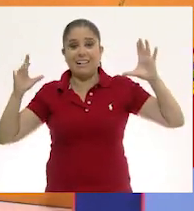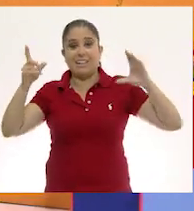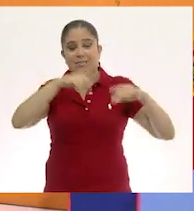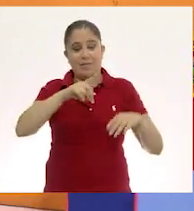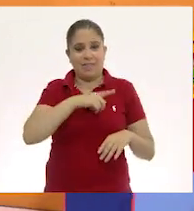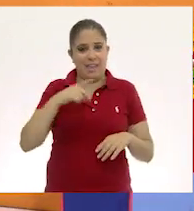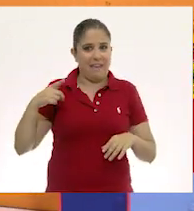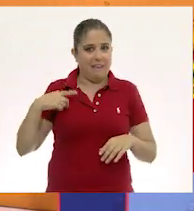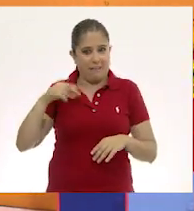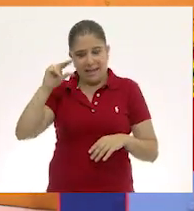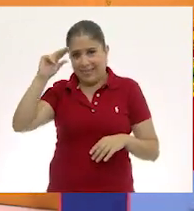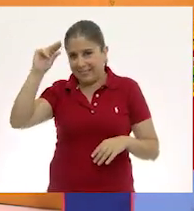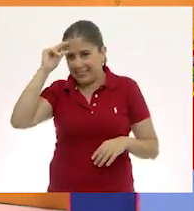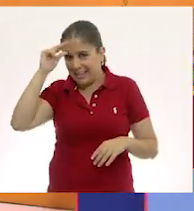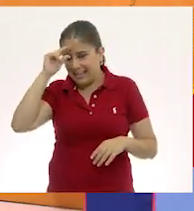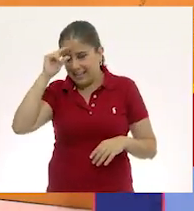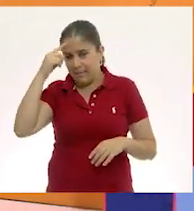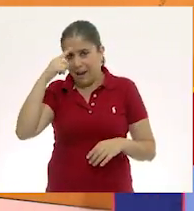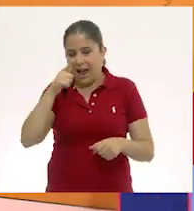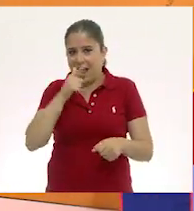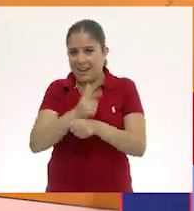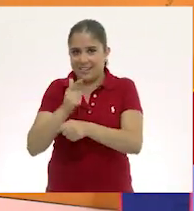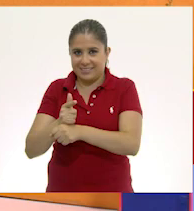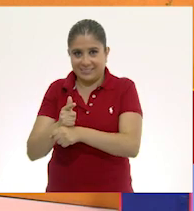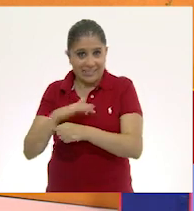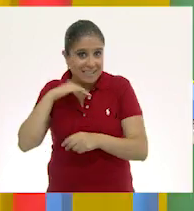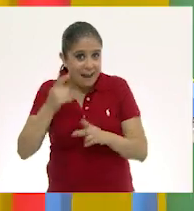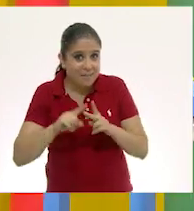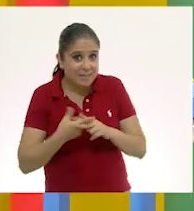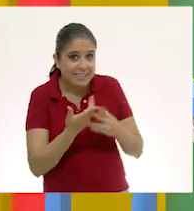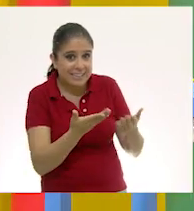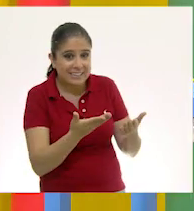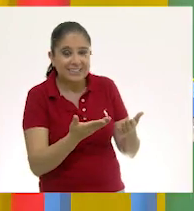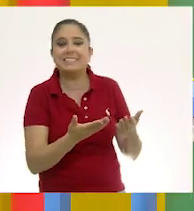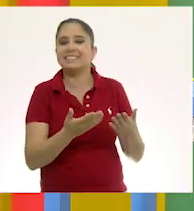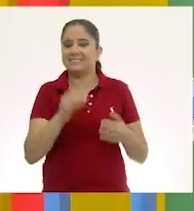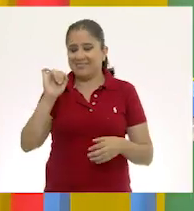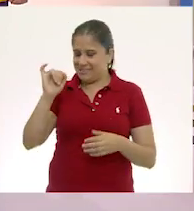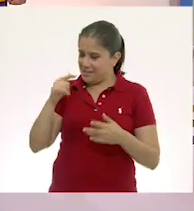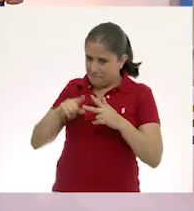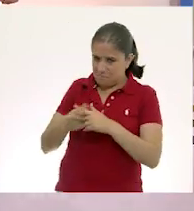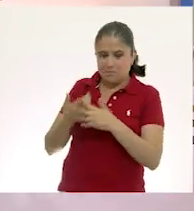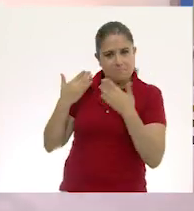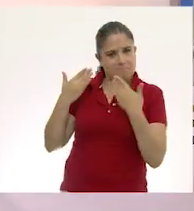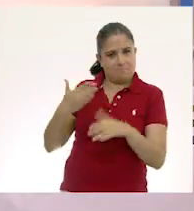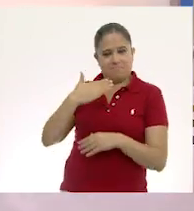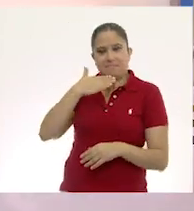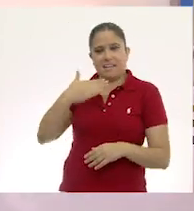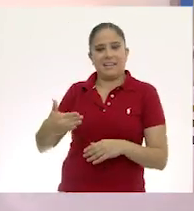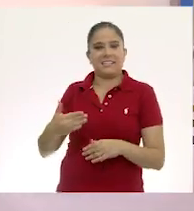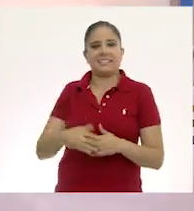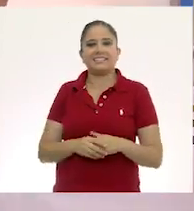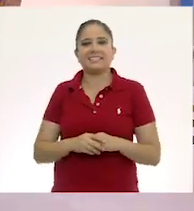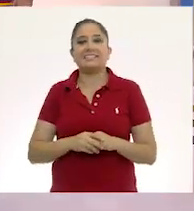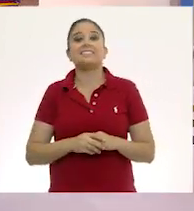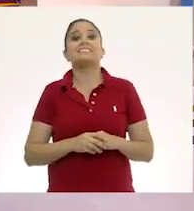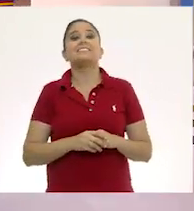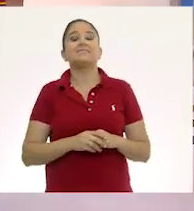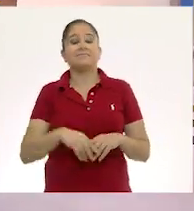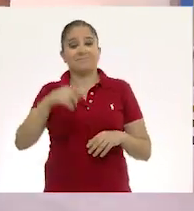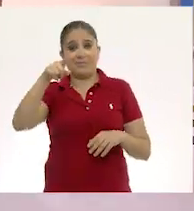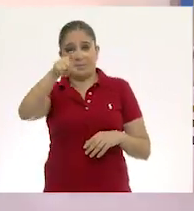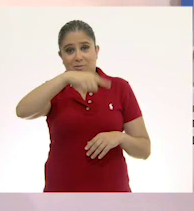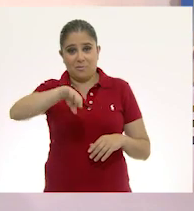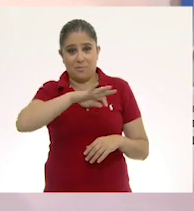muy inteligentes para descubrir. ¿Empezamos? Empezamos. ¿Te parece? Me parece muy bien. Muy bien. Para que